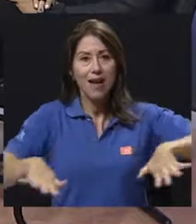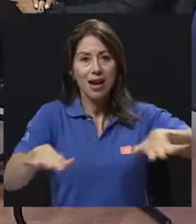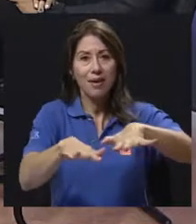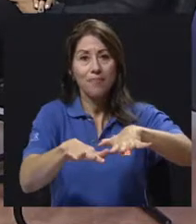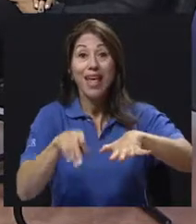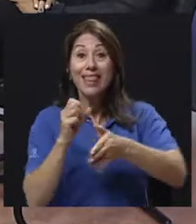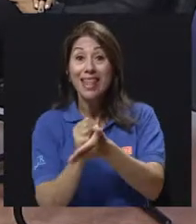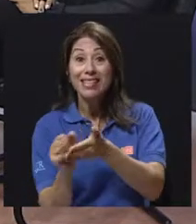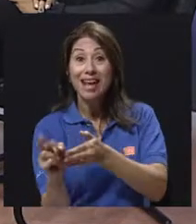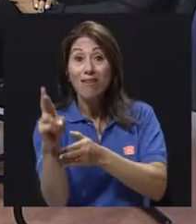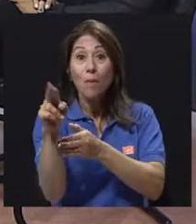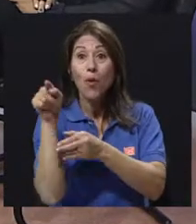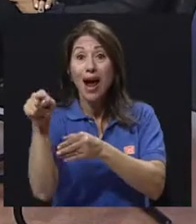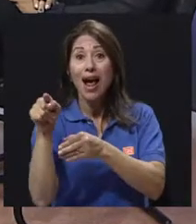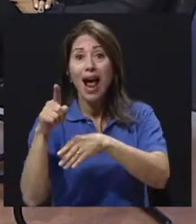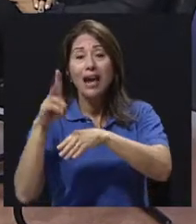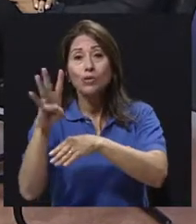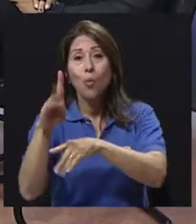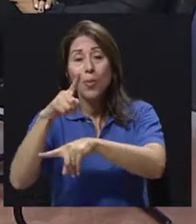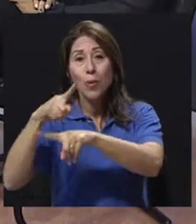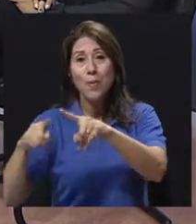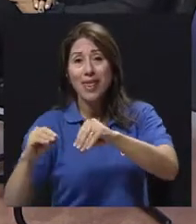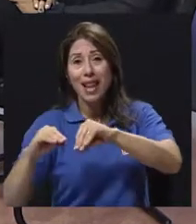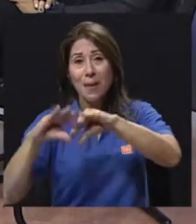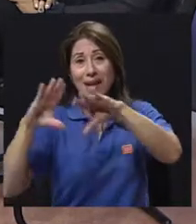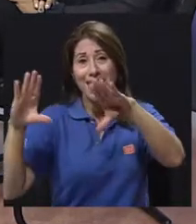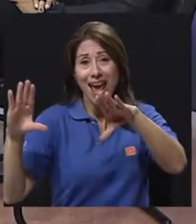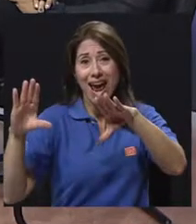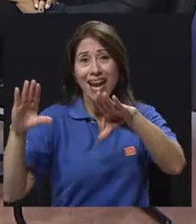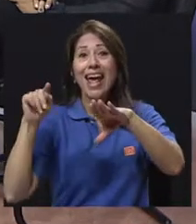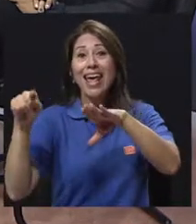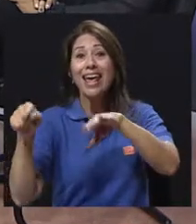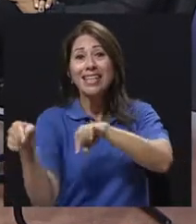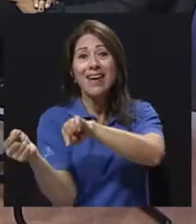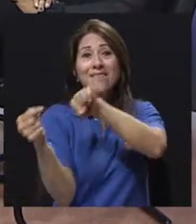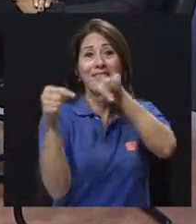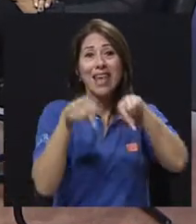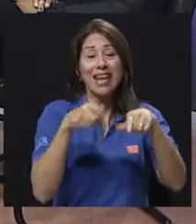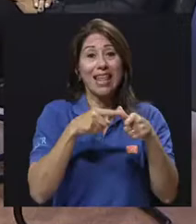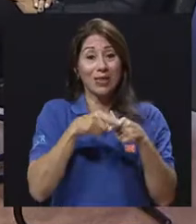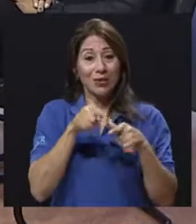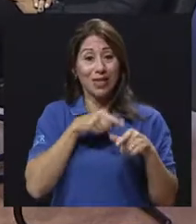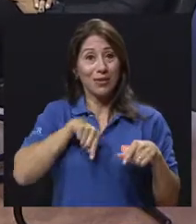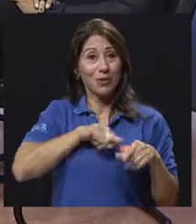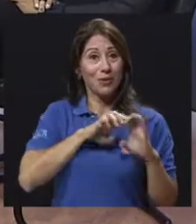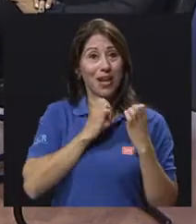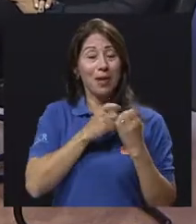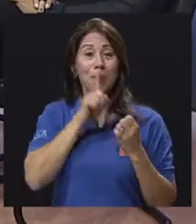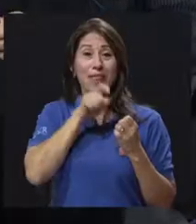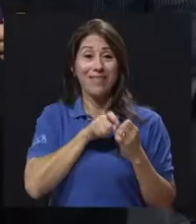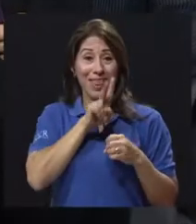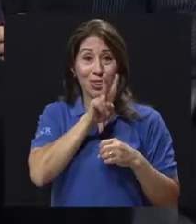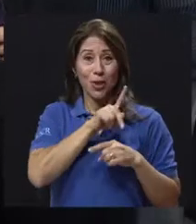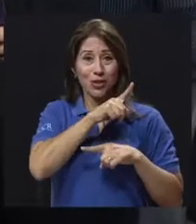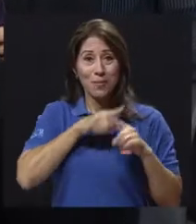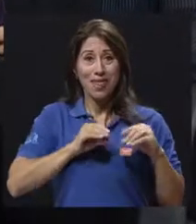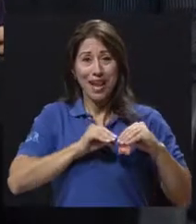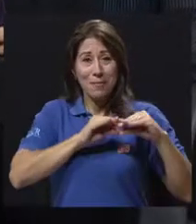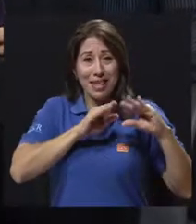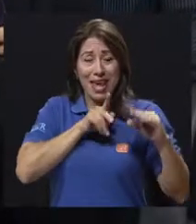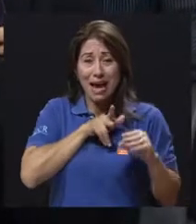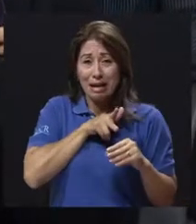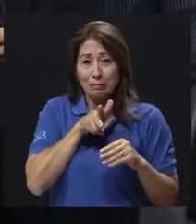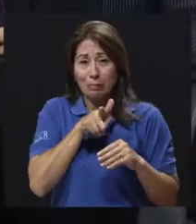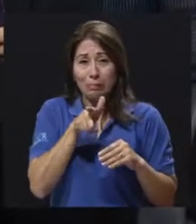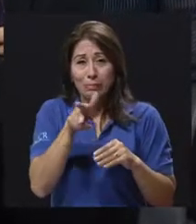4:30 de la mañana de San Ramón. Entonces, el equipo de producción tenía que moverse desde las 2:30 de la mañana para San Ramón. Para verla ella preparándose, claro.